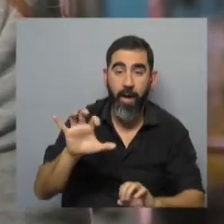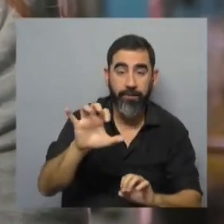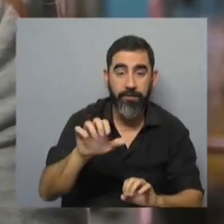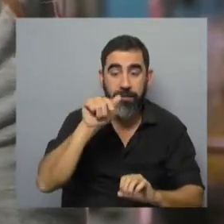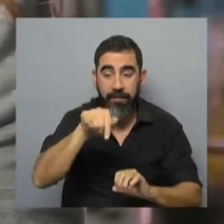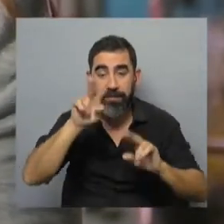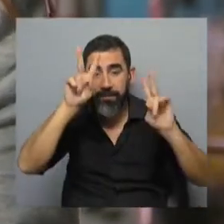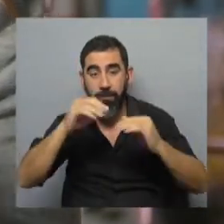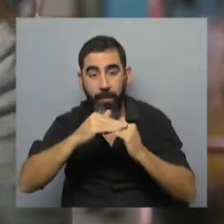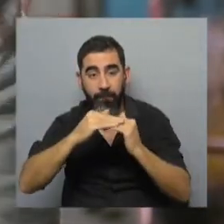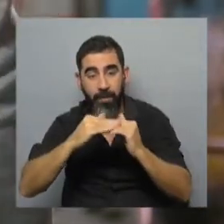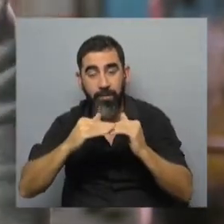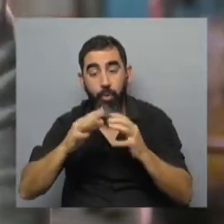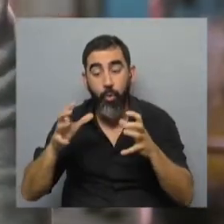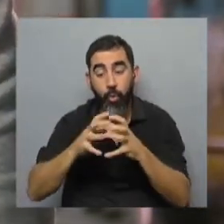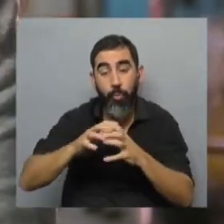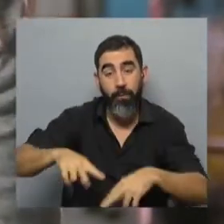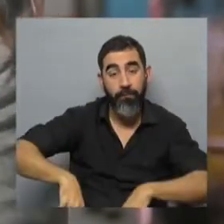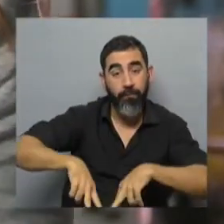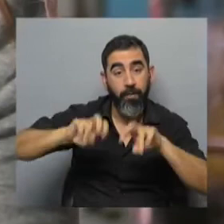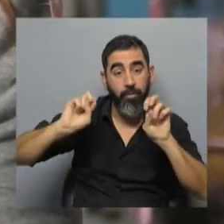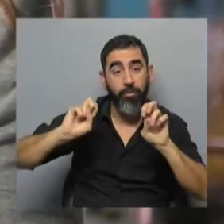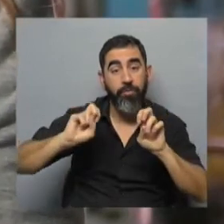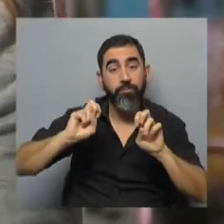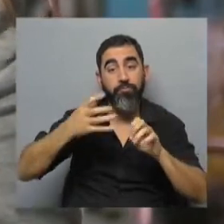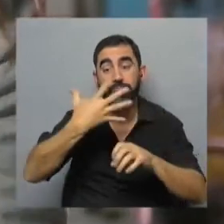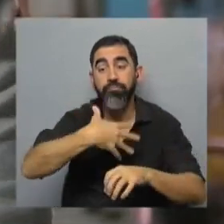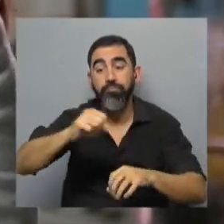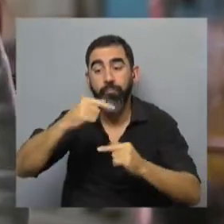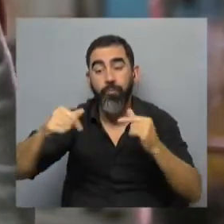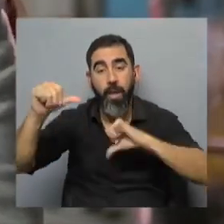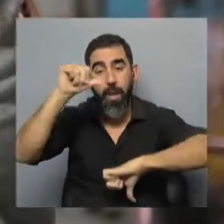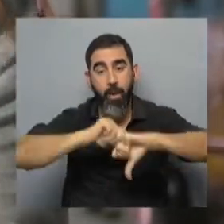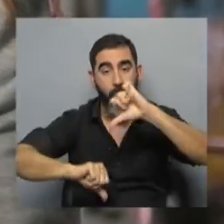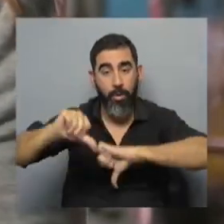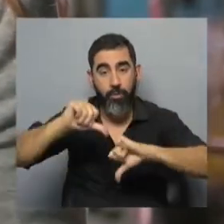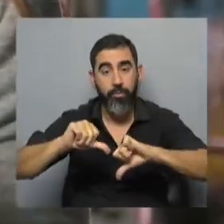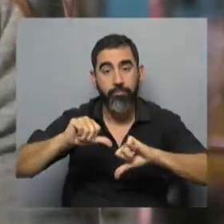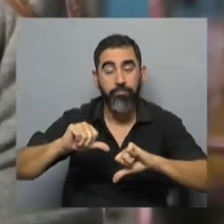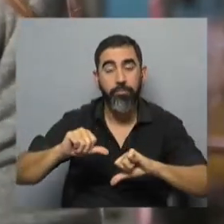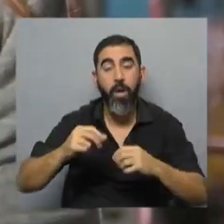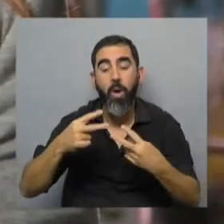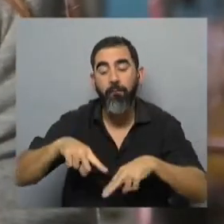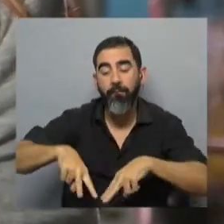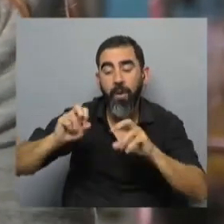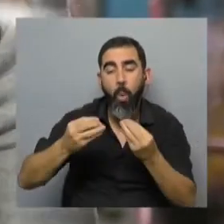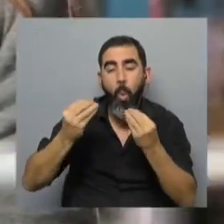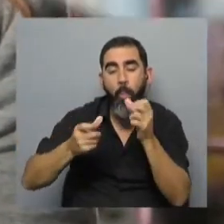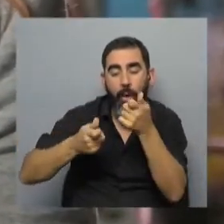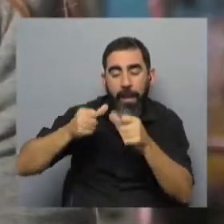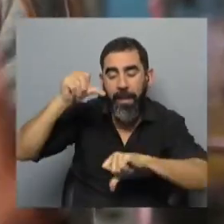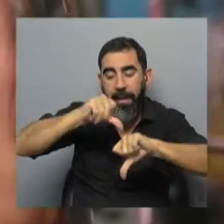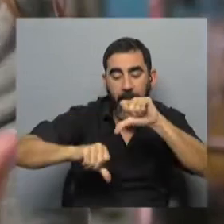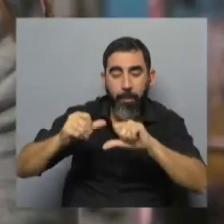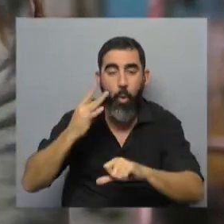esa base, nuestro grupo de investigadores llevó estos compuestos al laboratorio para indagar cómo son químicamente estos